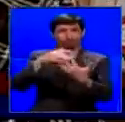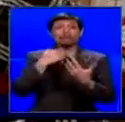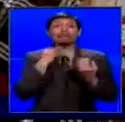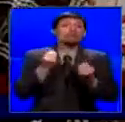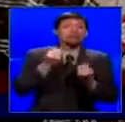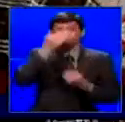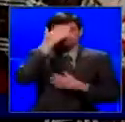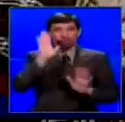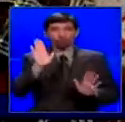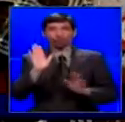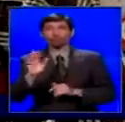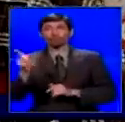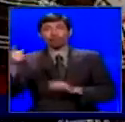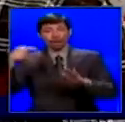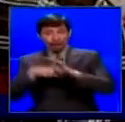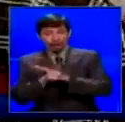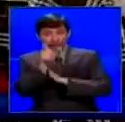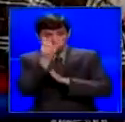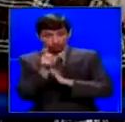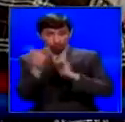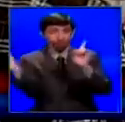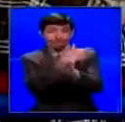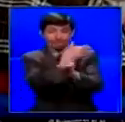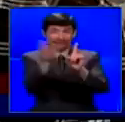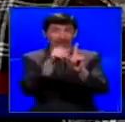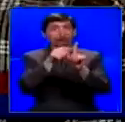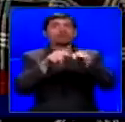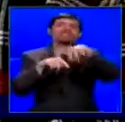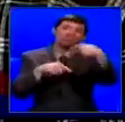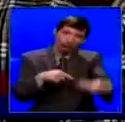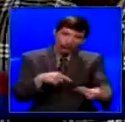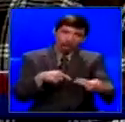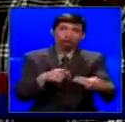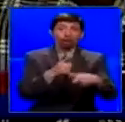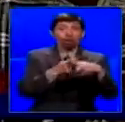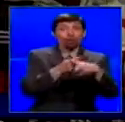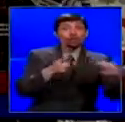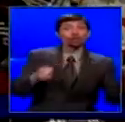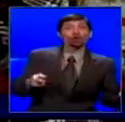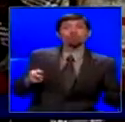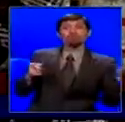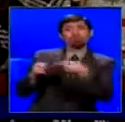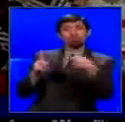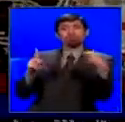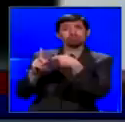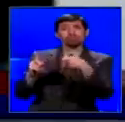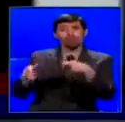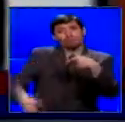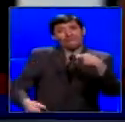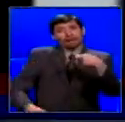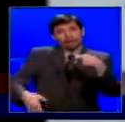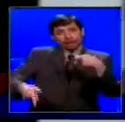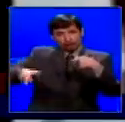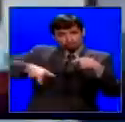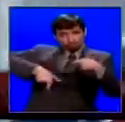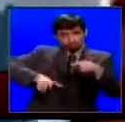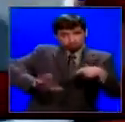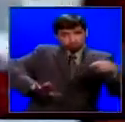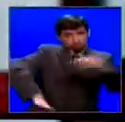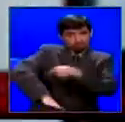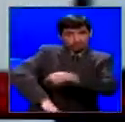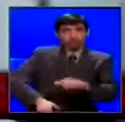persona y la agarra chachazo. Esta persona cae al suelo y le saca un cuchillo y le pega tres puntazos en la parte de la pierna. Ni se inmutan